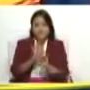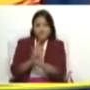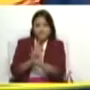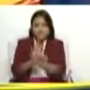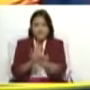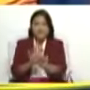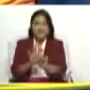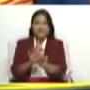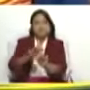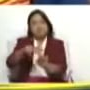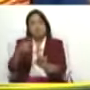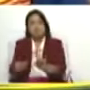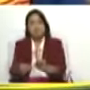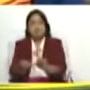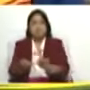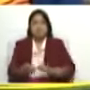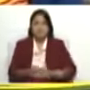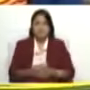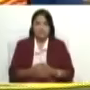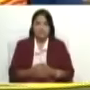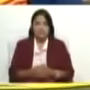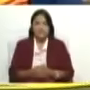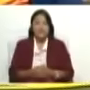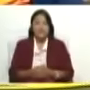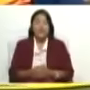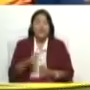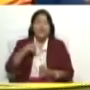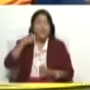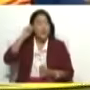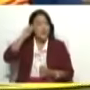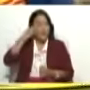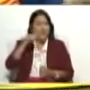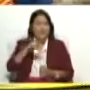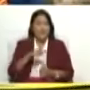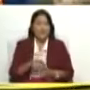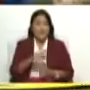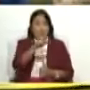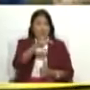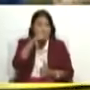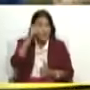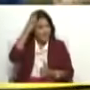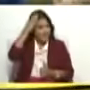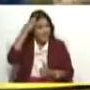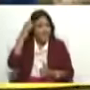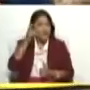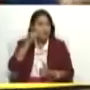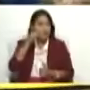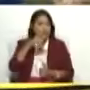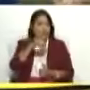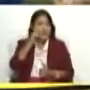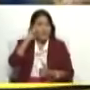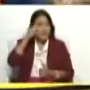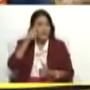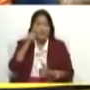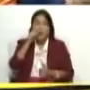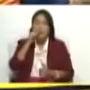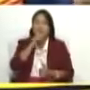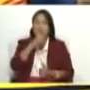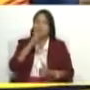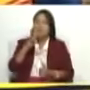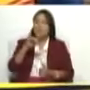y cuando maita venía rematando yo recordé eso Ah William White